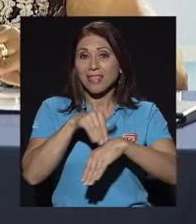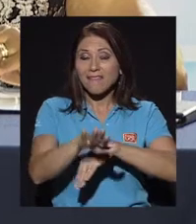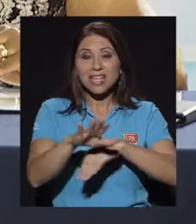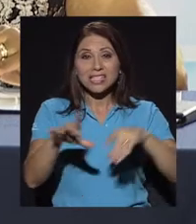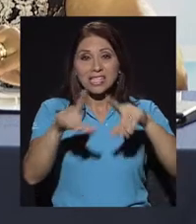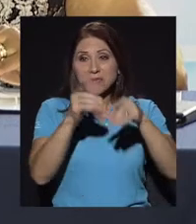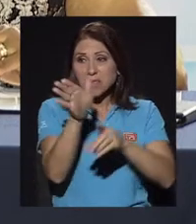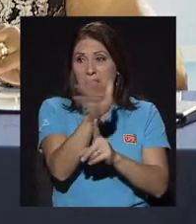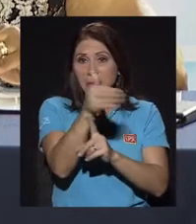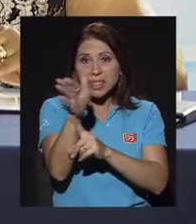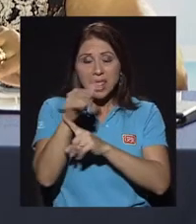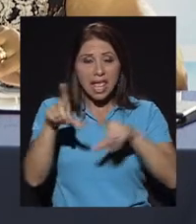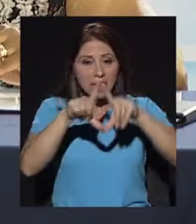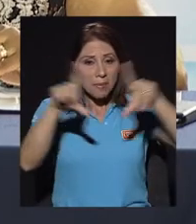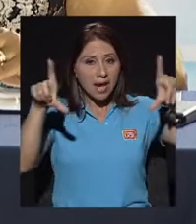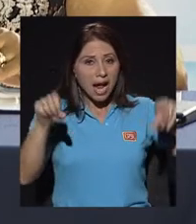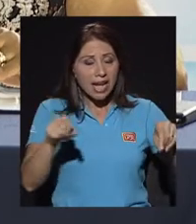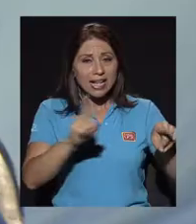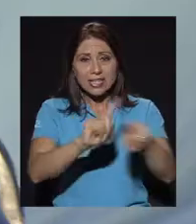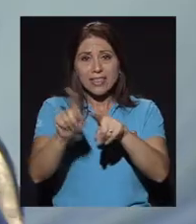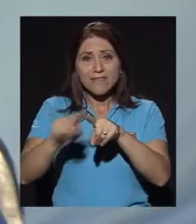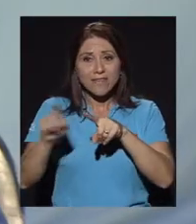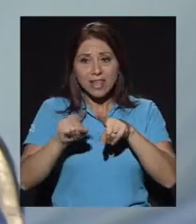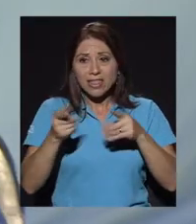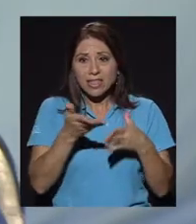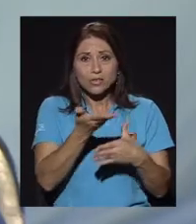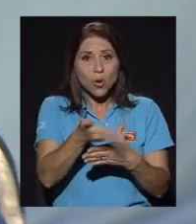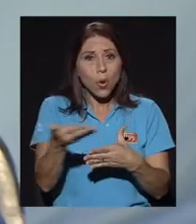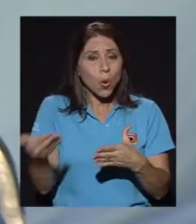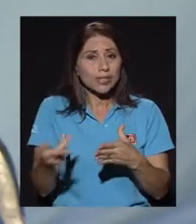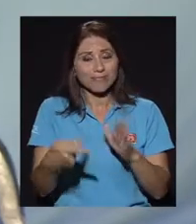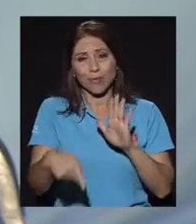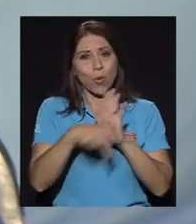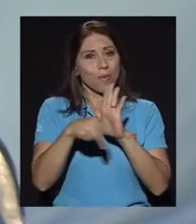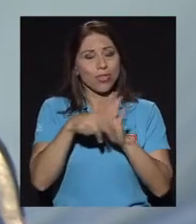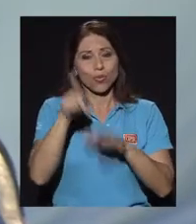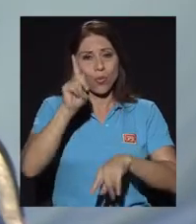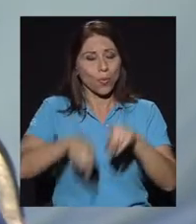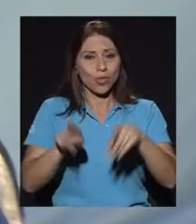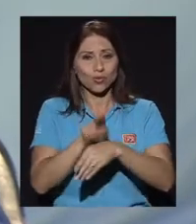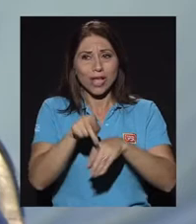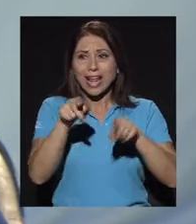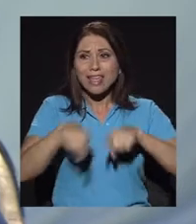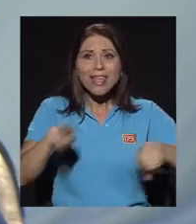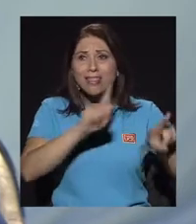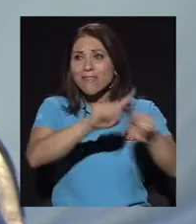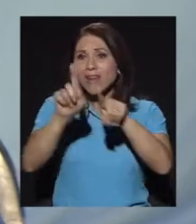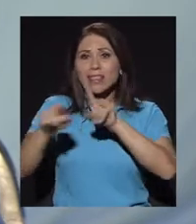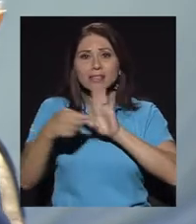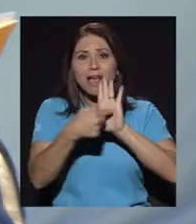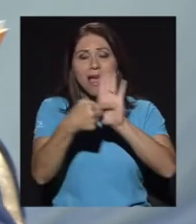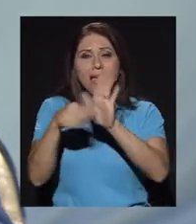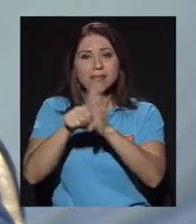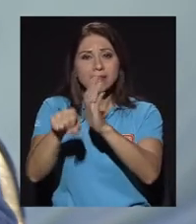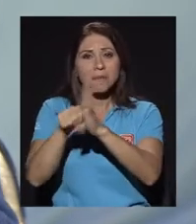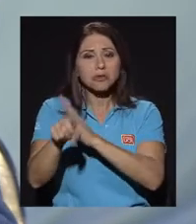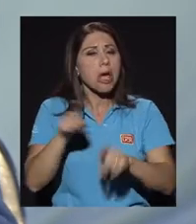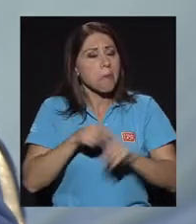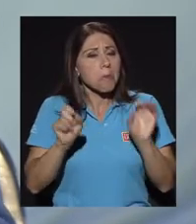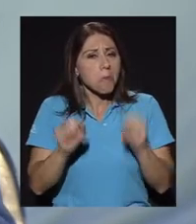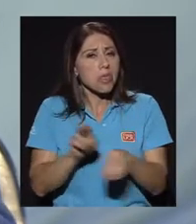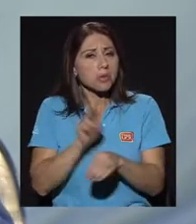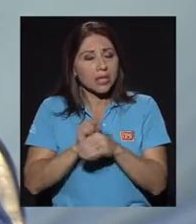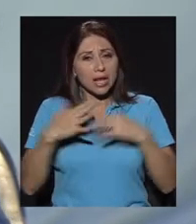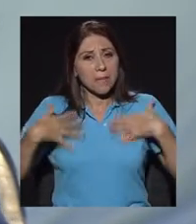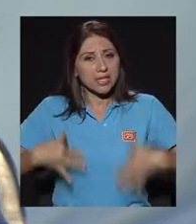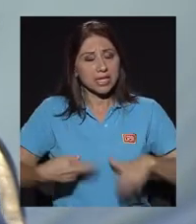como pancartas, banderas, panfletos, entre otros, dentro del recinto en el cual se está realizando el debate, no así el uso de camisetas que